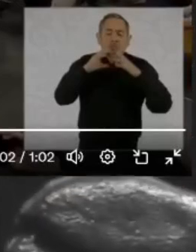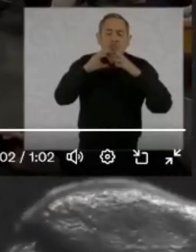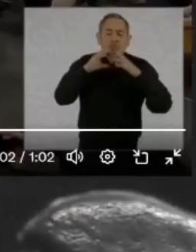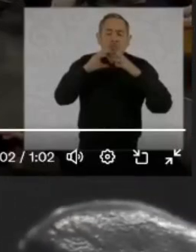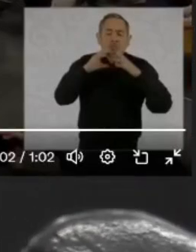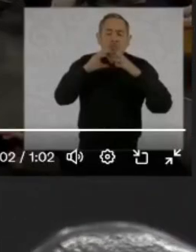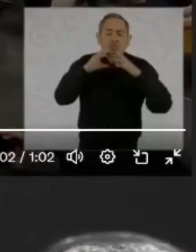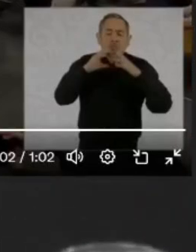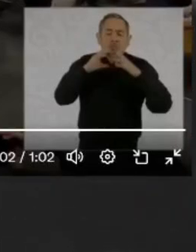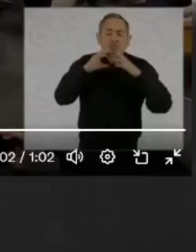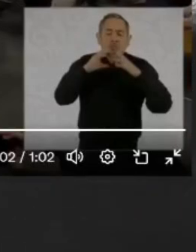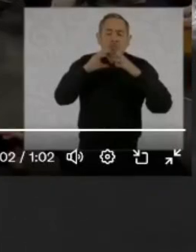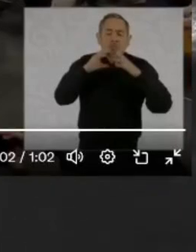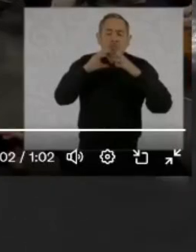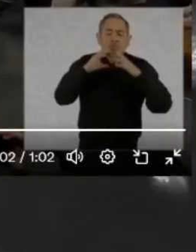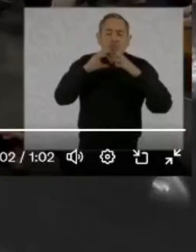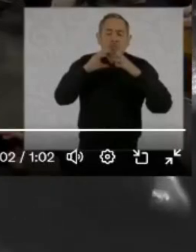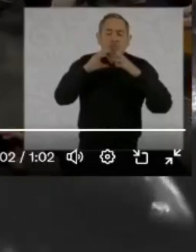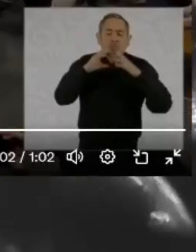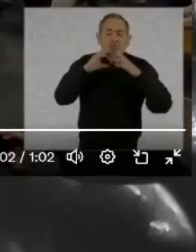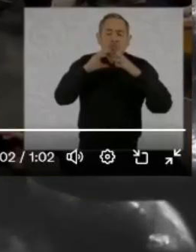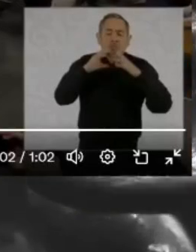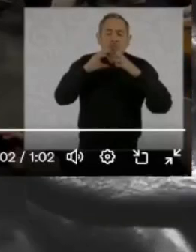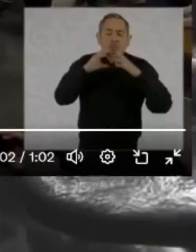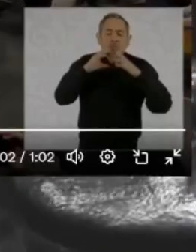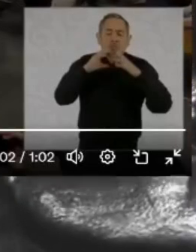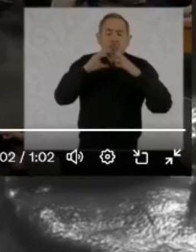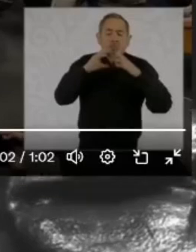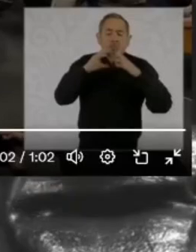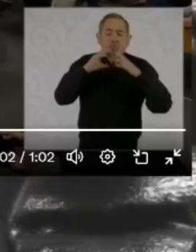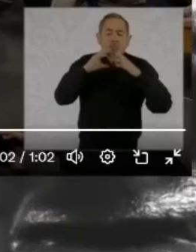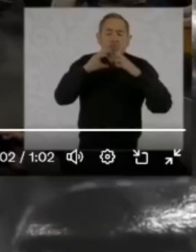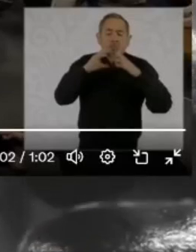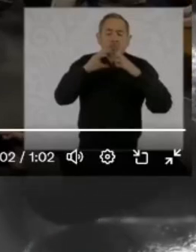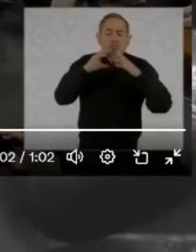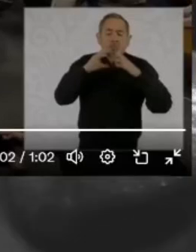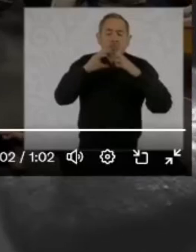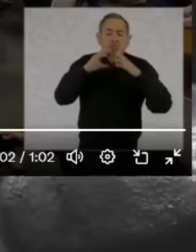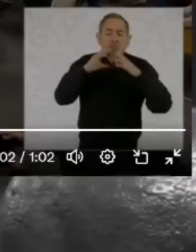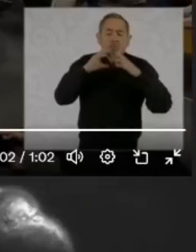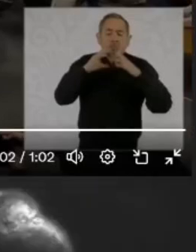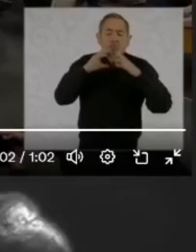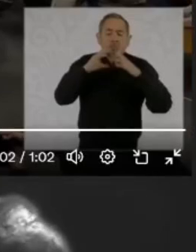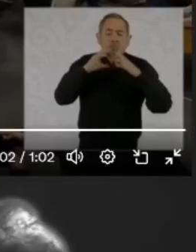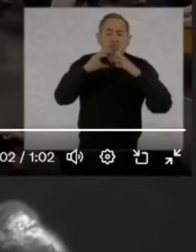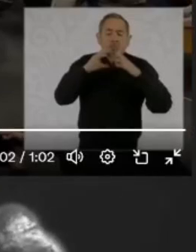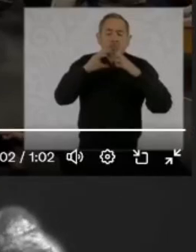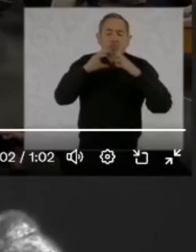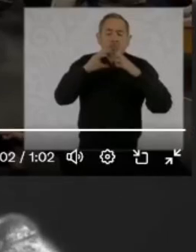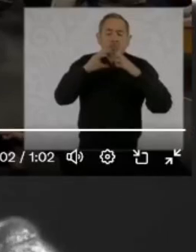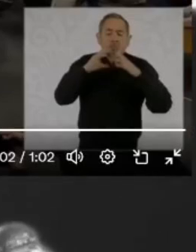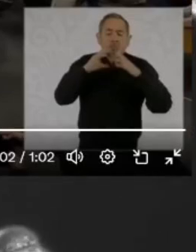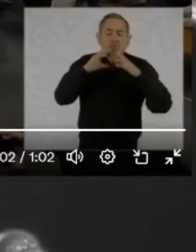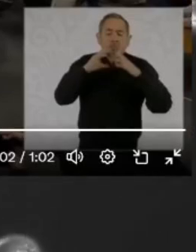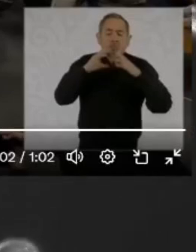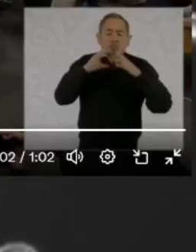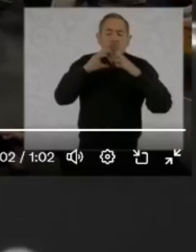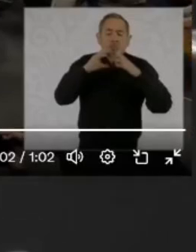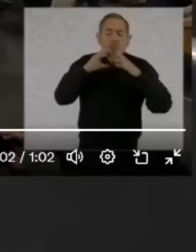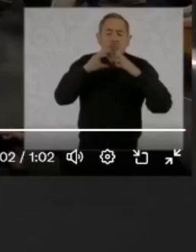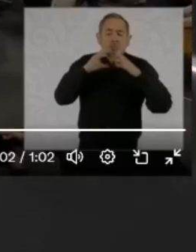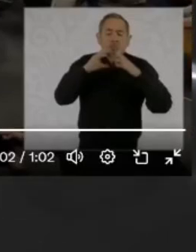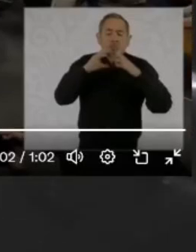tan invadida como es la parte central por la mancha urbana, y se tiene gente, te reitero, ahí